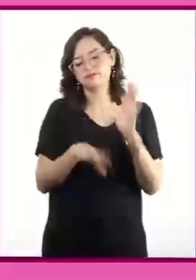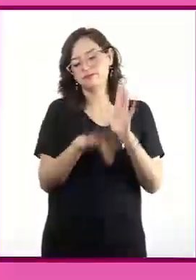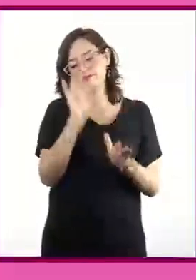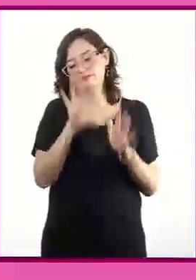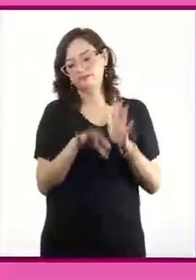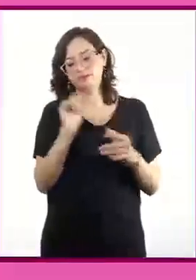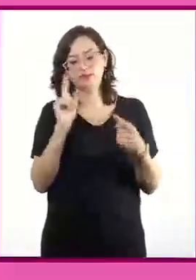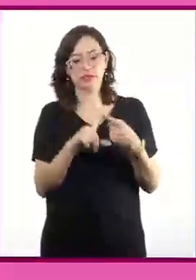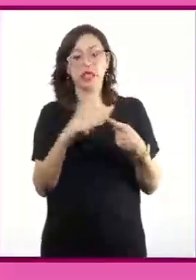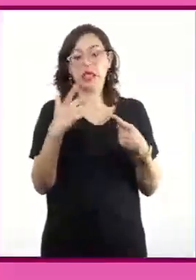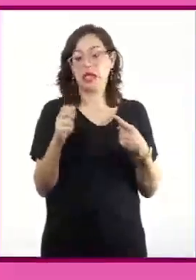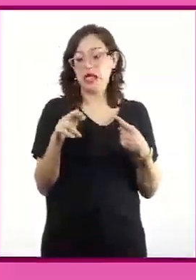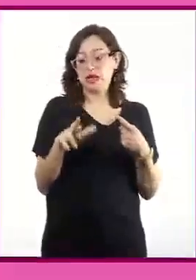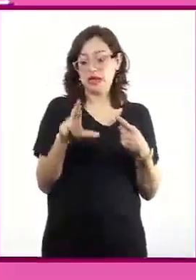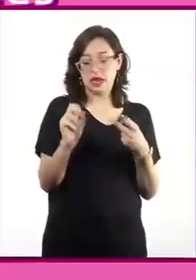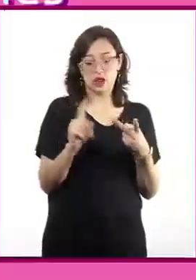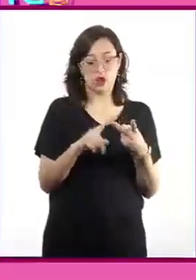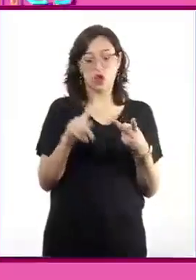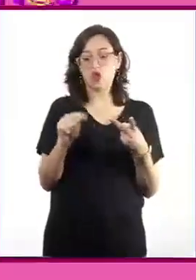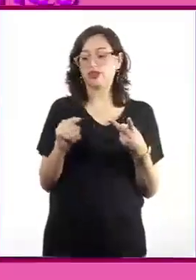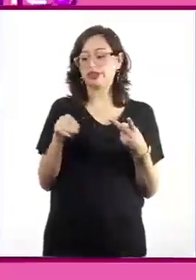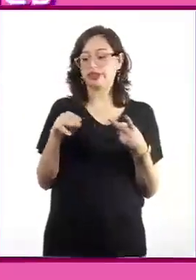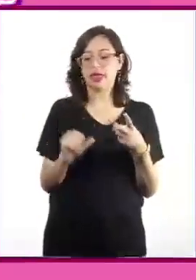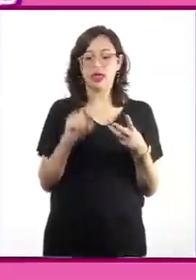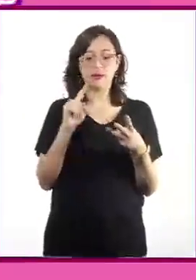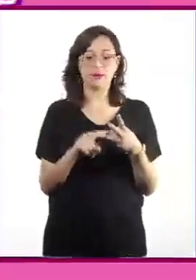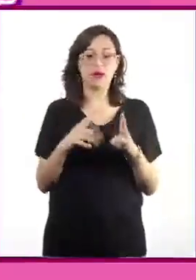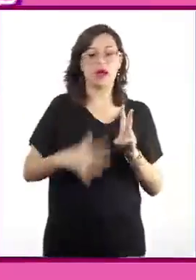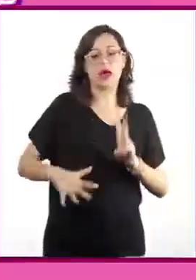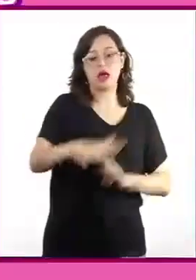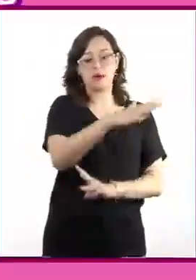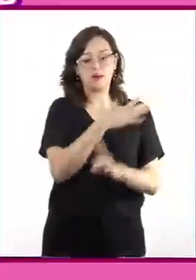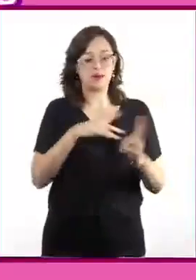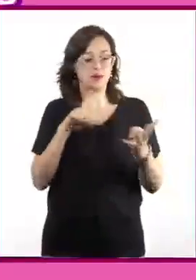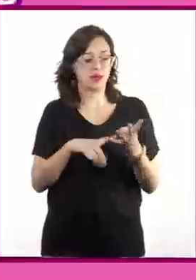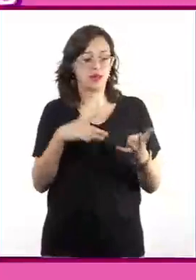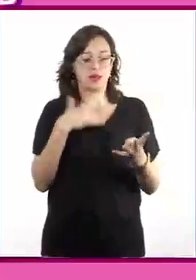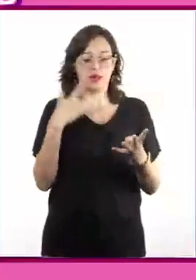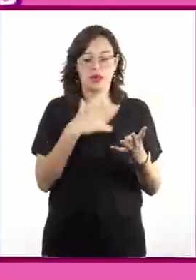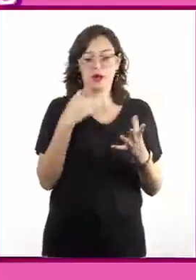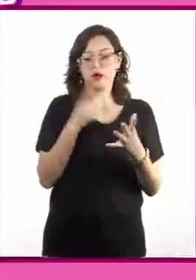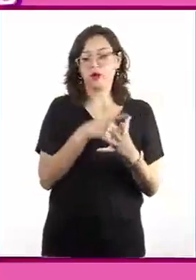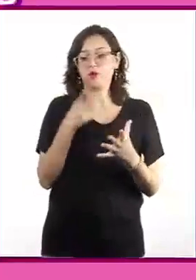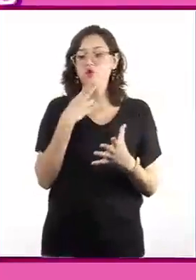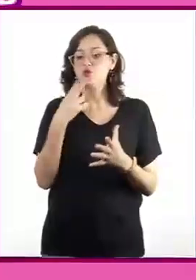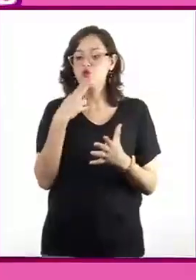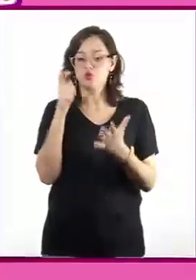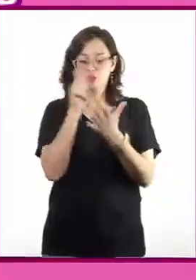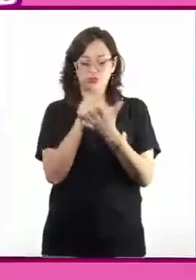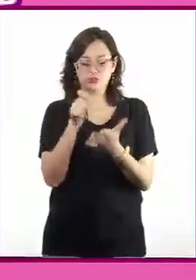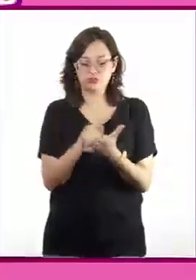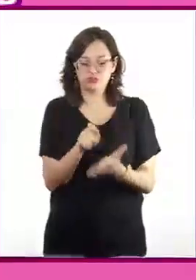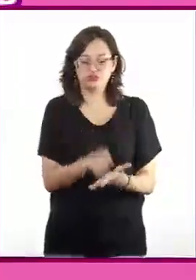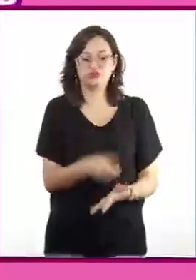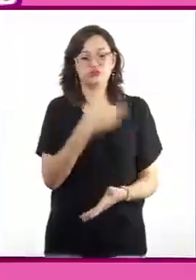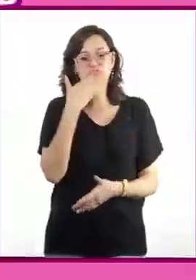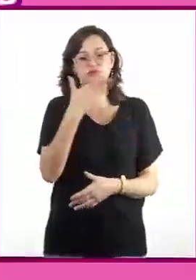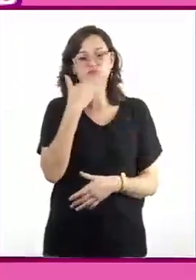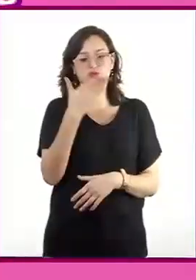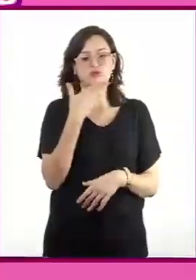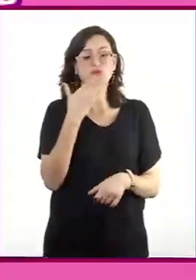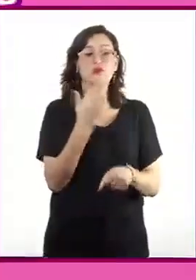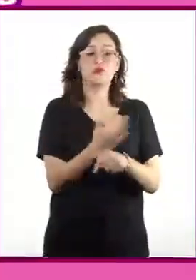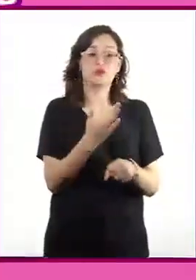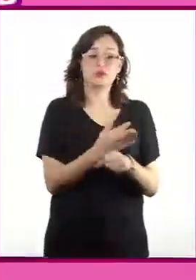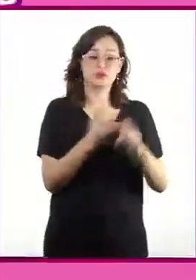el tema, el ambiente, las emociones que refleja y los recursos literarios que hay en el poema. El poema 20 que vamos